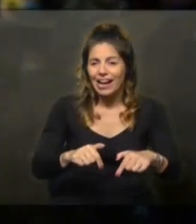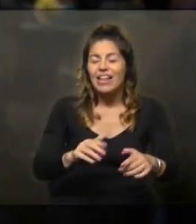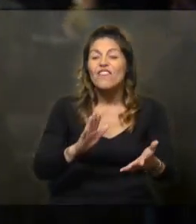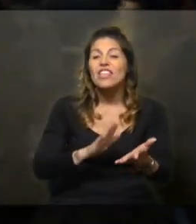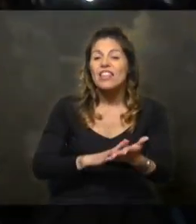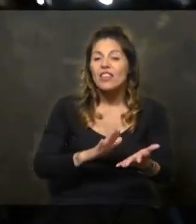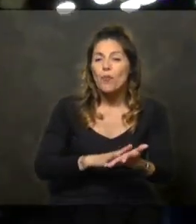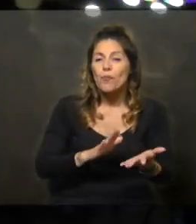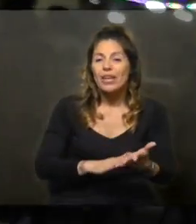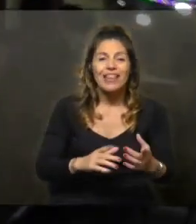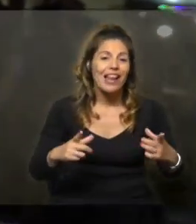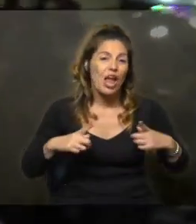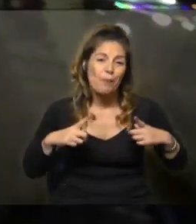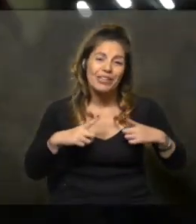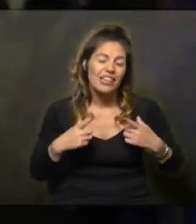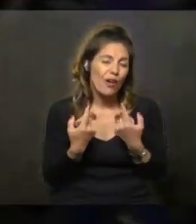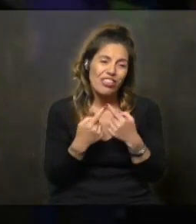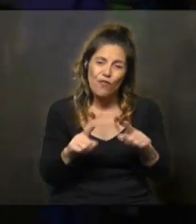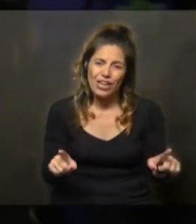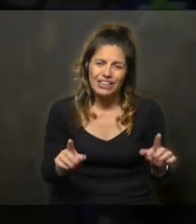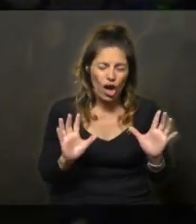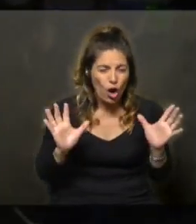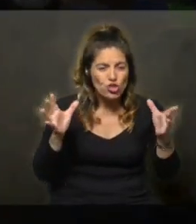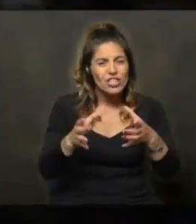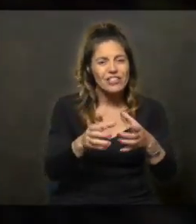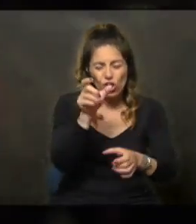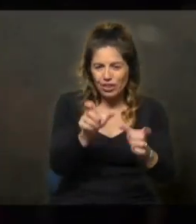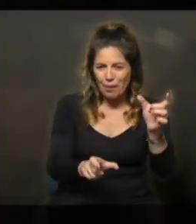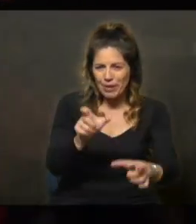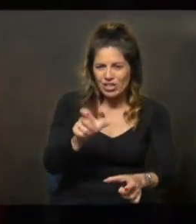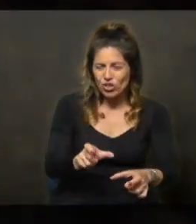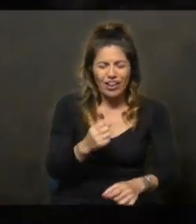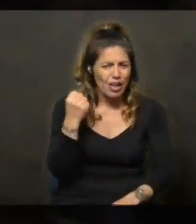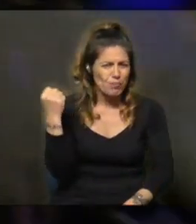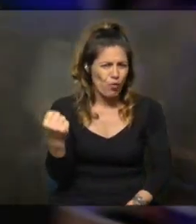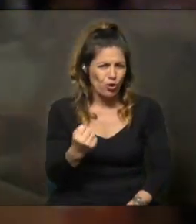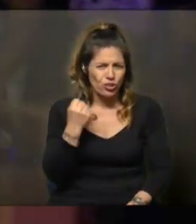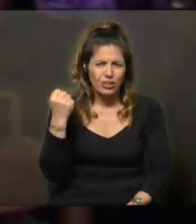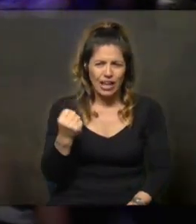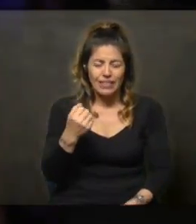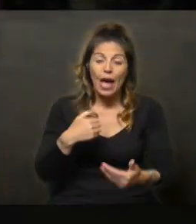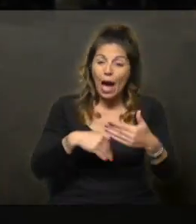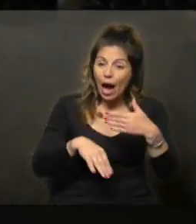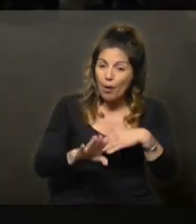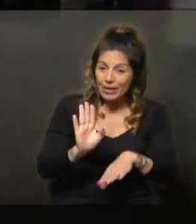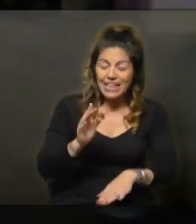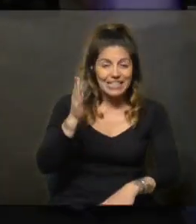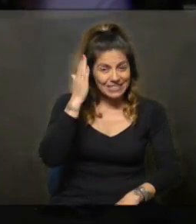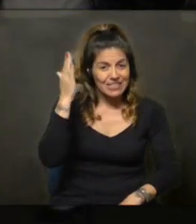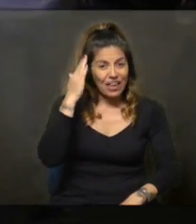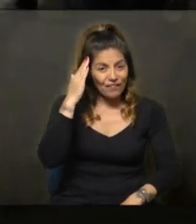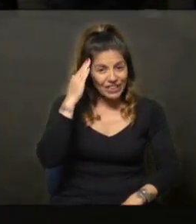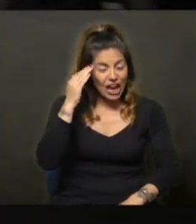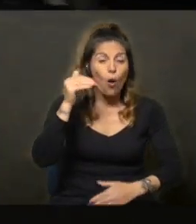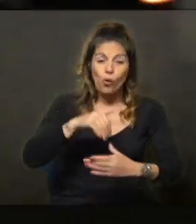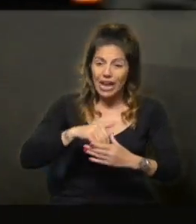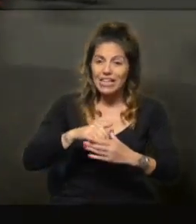la expectativa era otra la concentración de gente era muy importante a pesar de que se sabía que era una lección